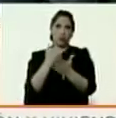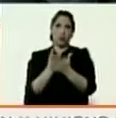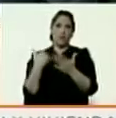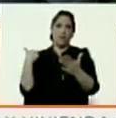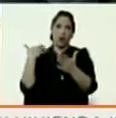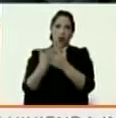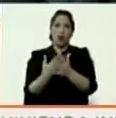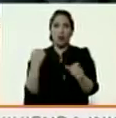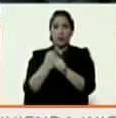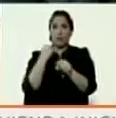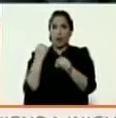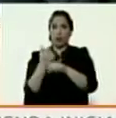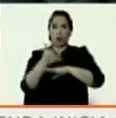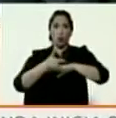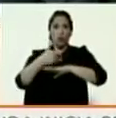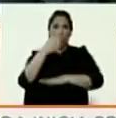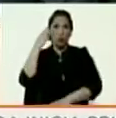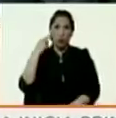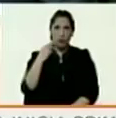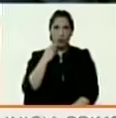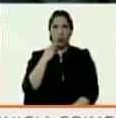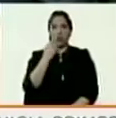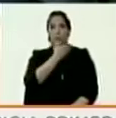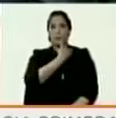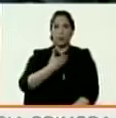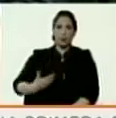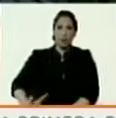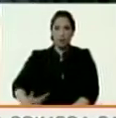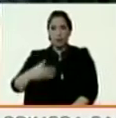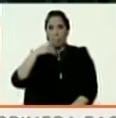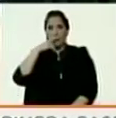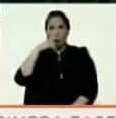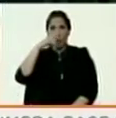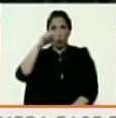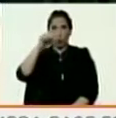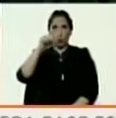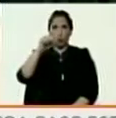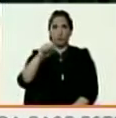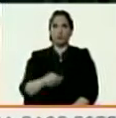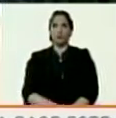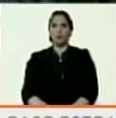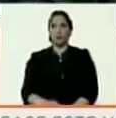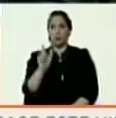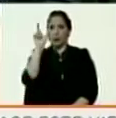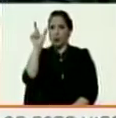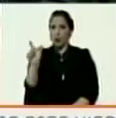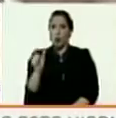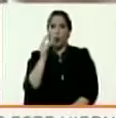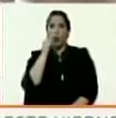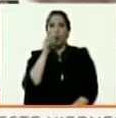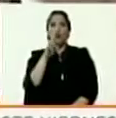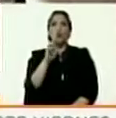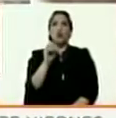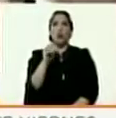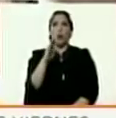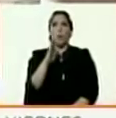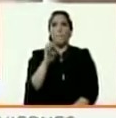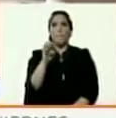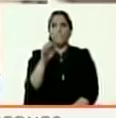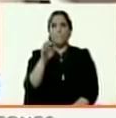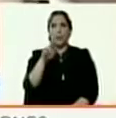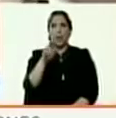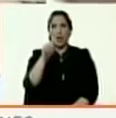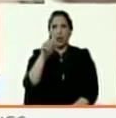trabajando el gobierno bolivariano del presidente Nicolás Maduro, el señor Roberto Marrero,